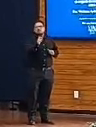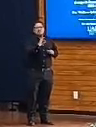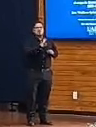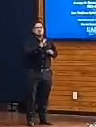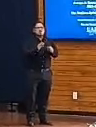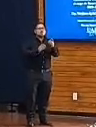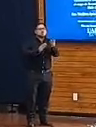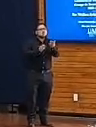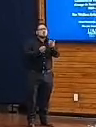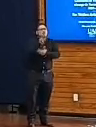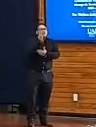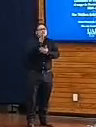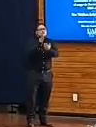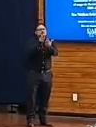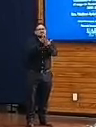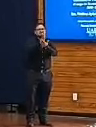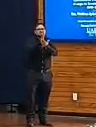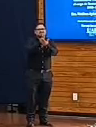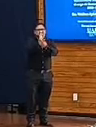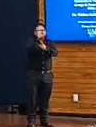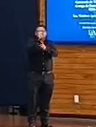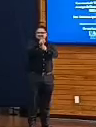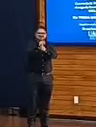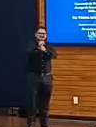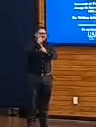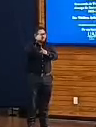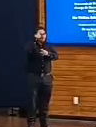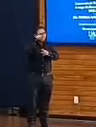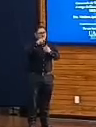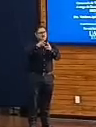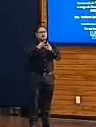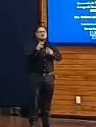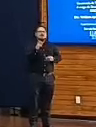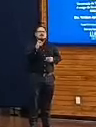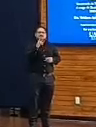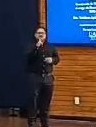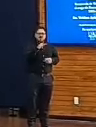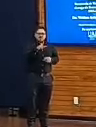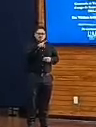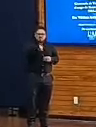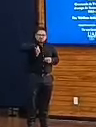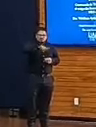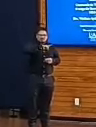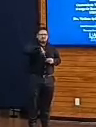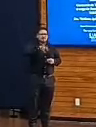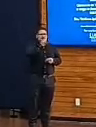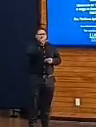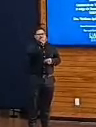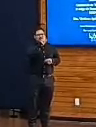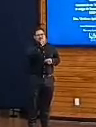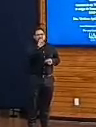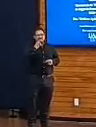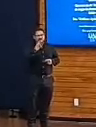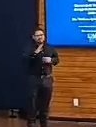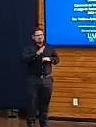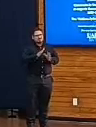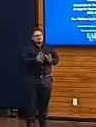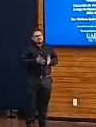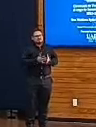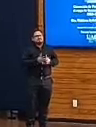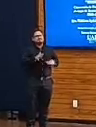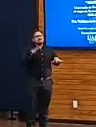temas emergentes en el marco de los objetivos para el desarrollo sustentable de la Agenda 2030.